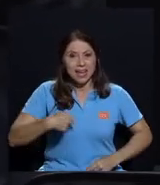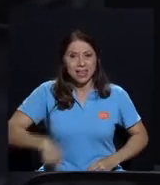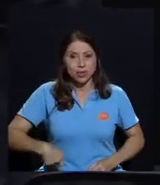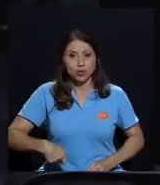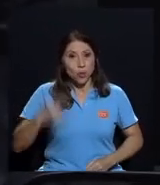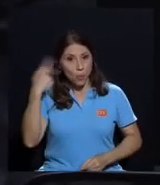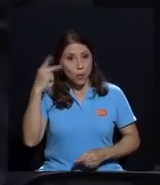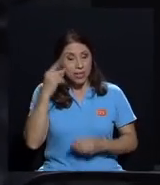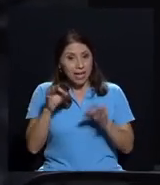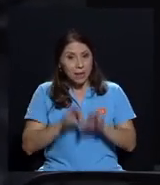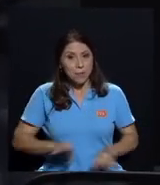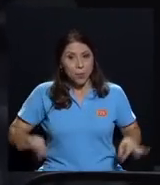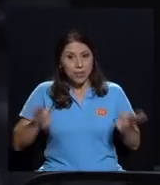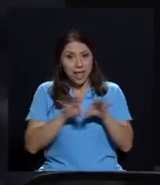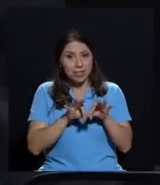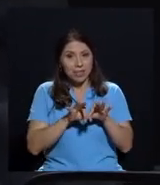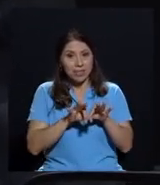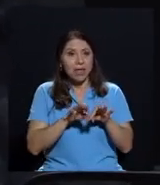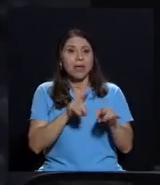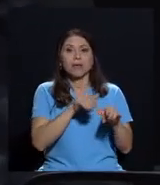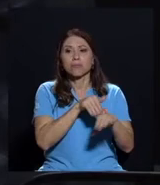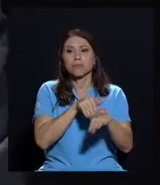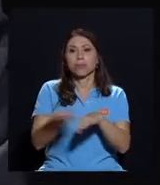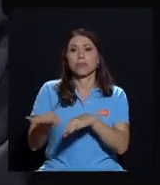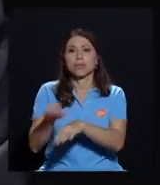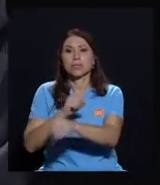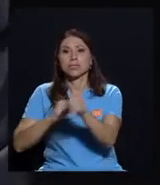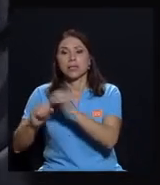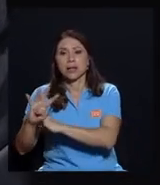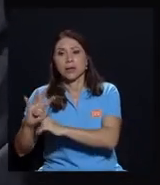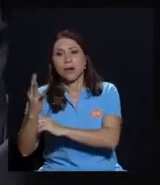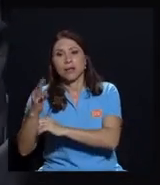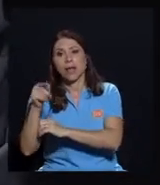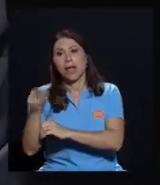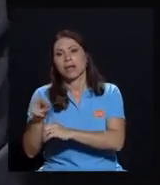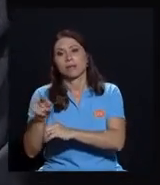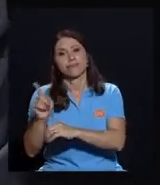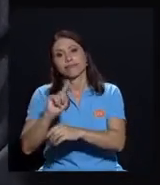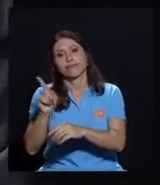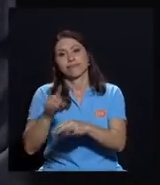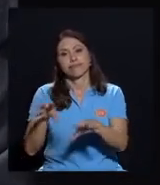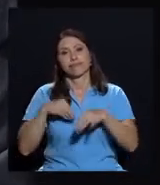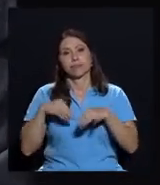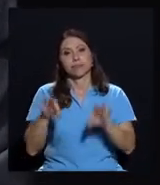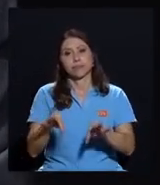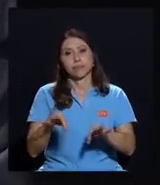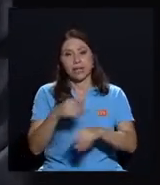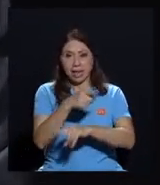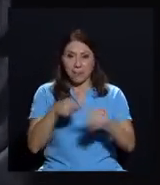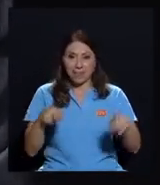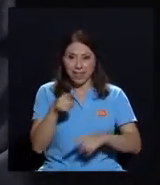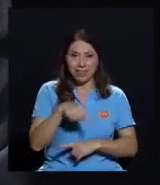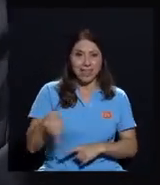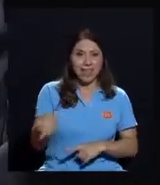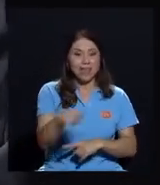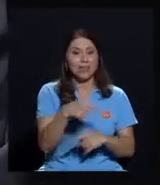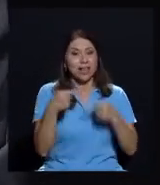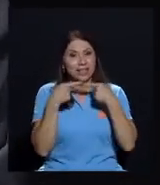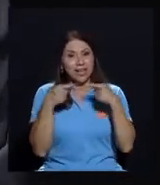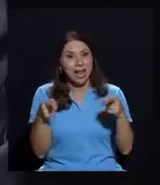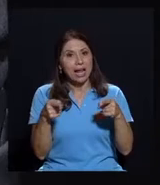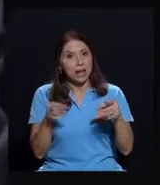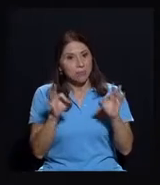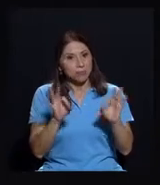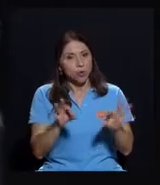de cada tres son impugnados en la sala situada y la mitad de ellos las declara con lugar